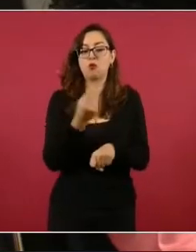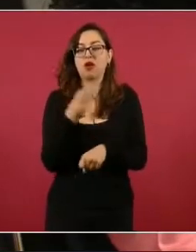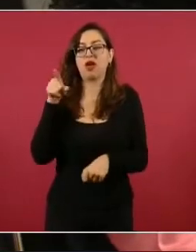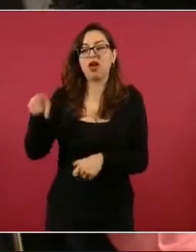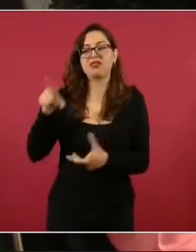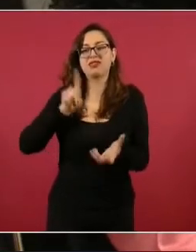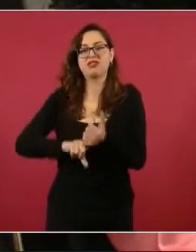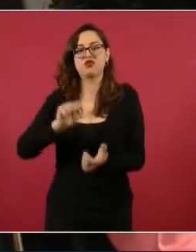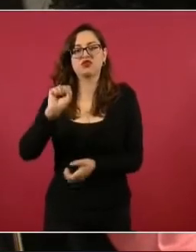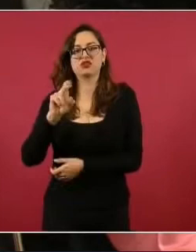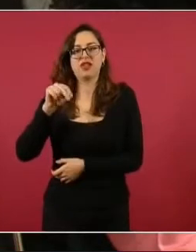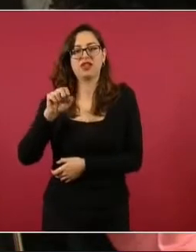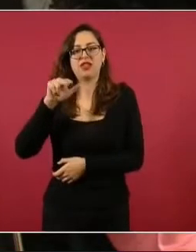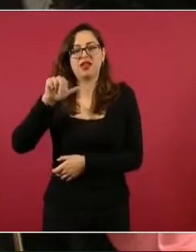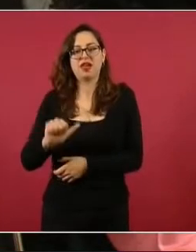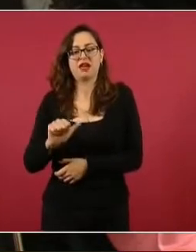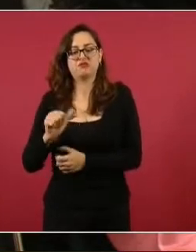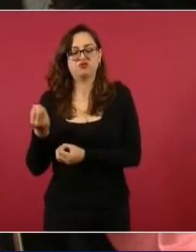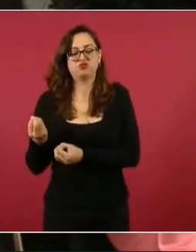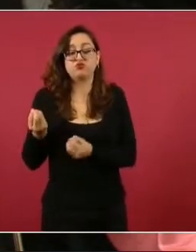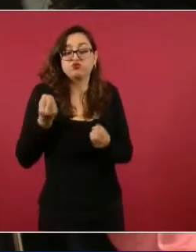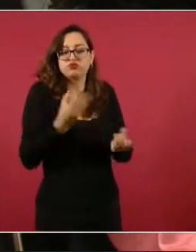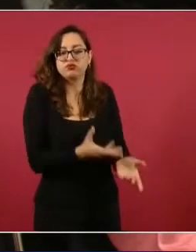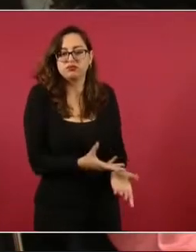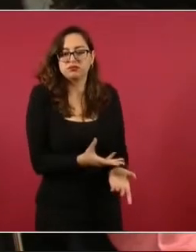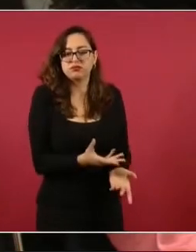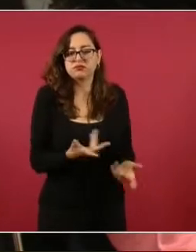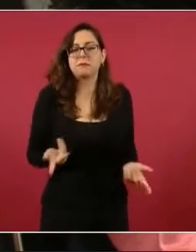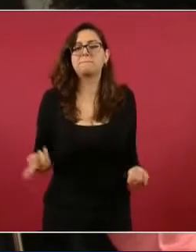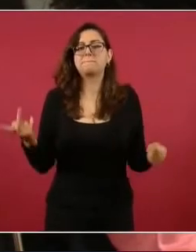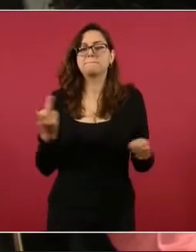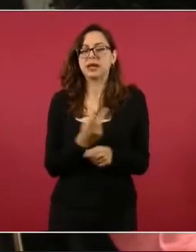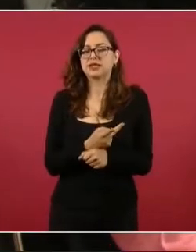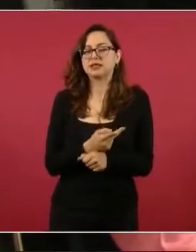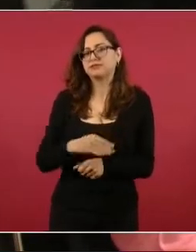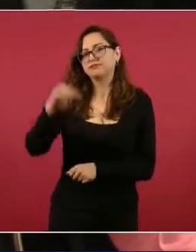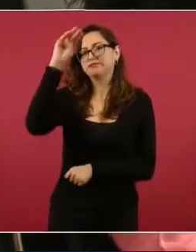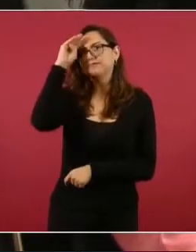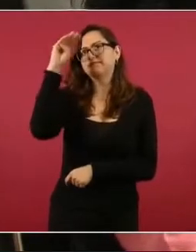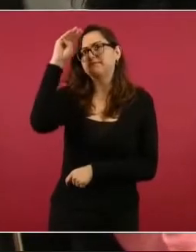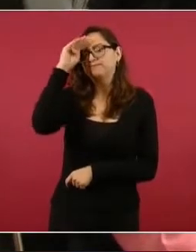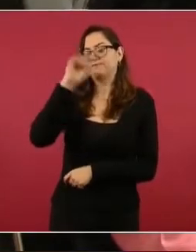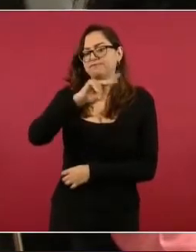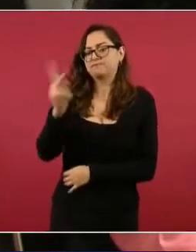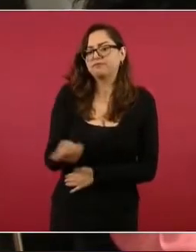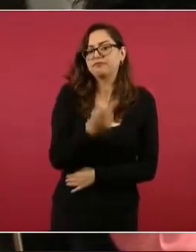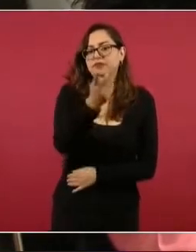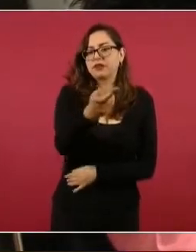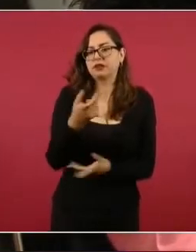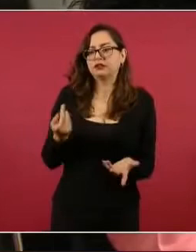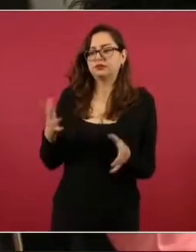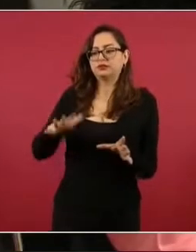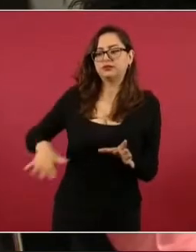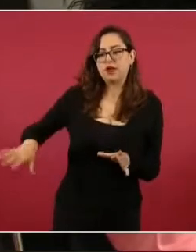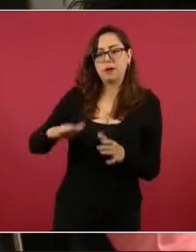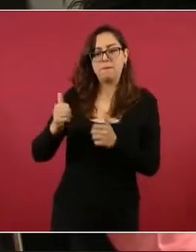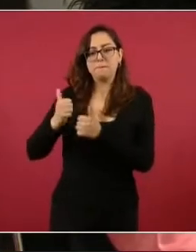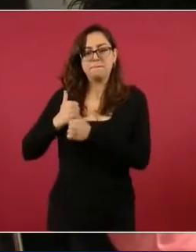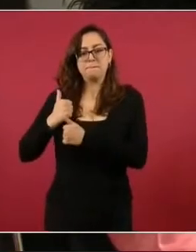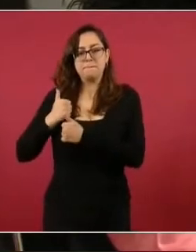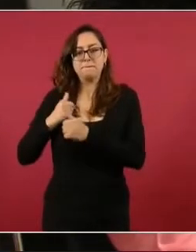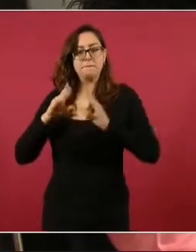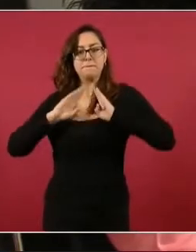seguridad digitales. Entonces, la pregunta, señor presidente, va un poco enfocada hacia esta parte del Ejército, si hay alguna ala